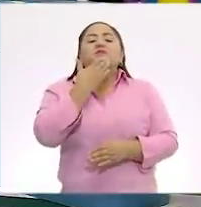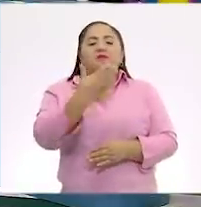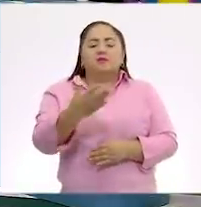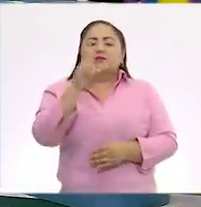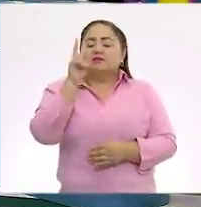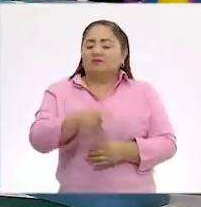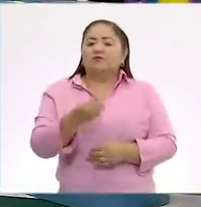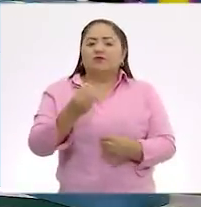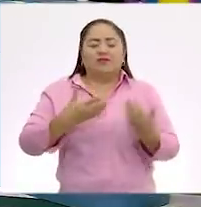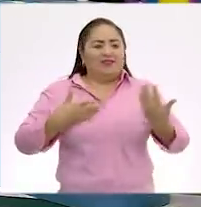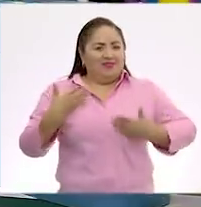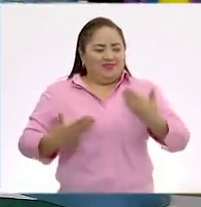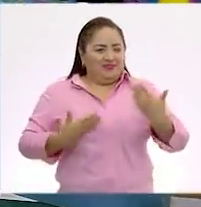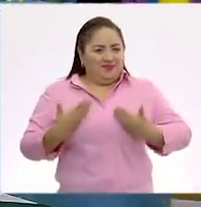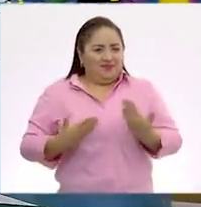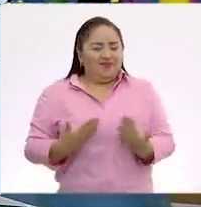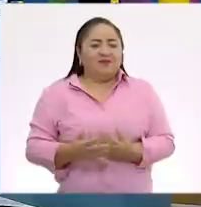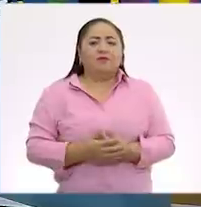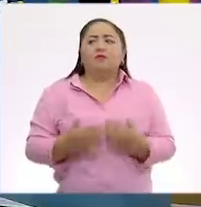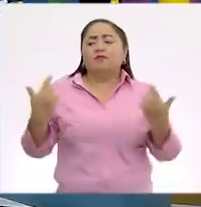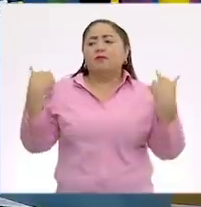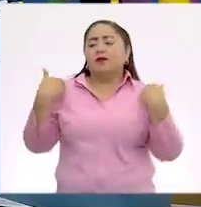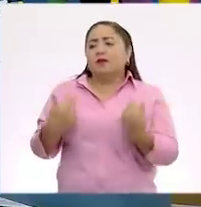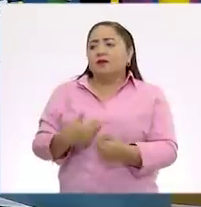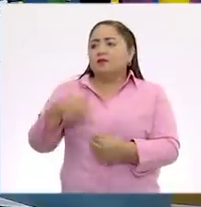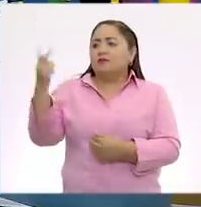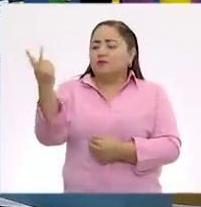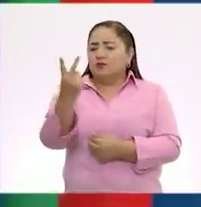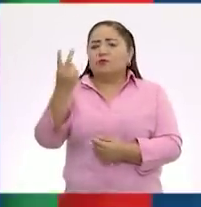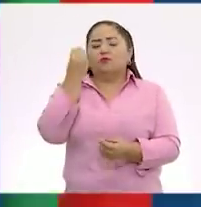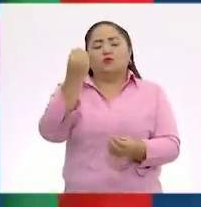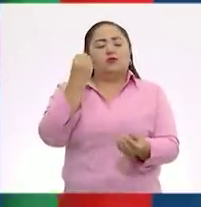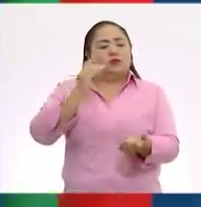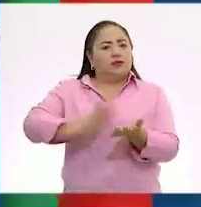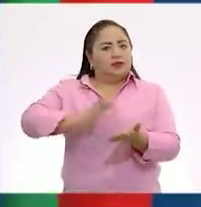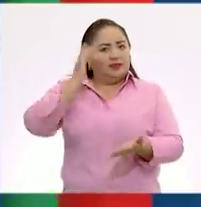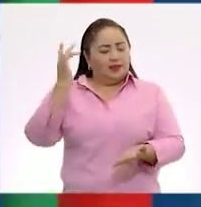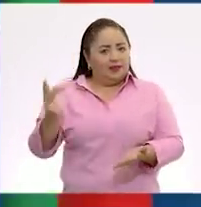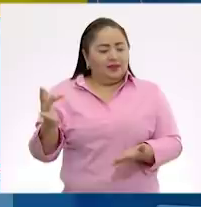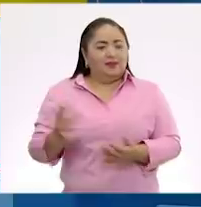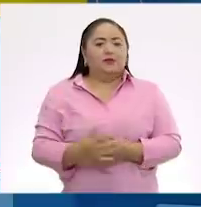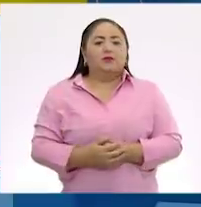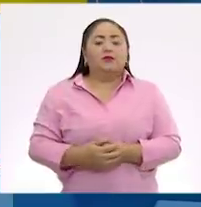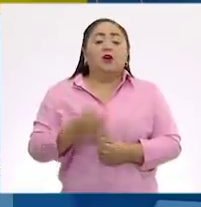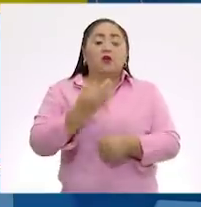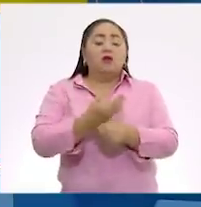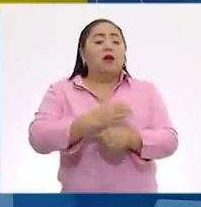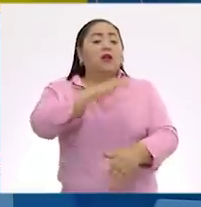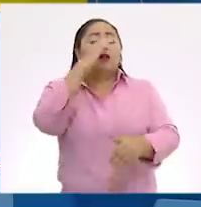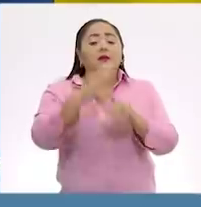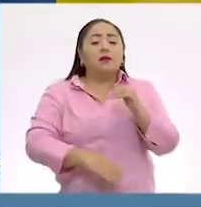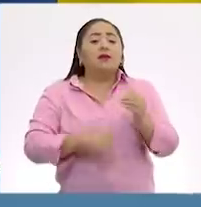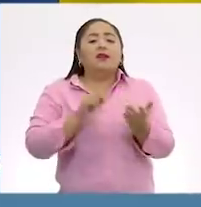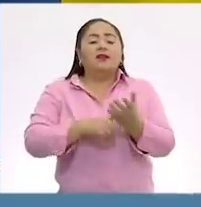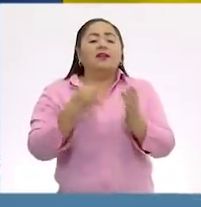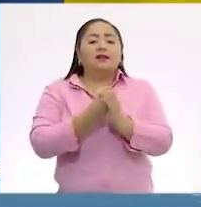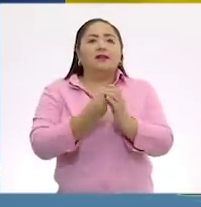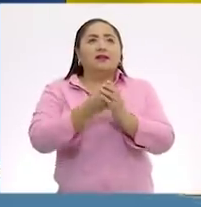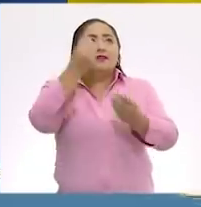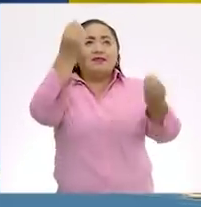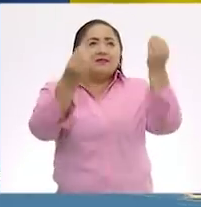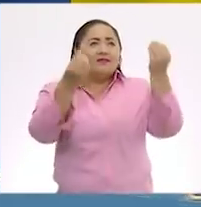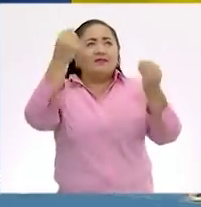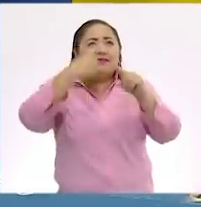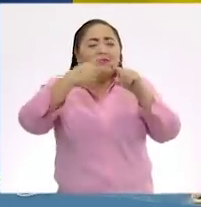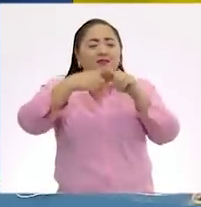muy, muy, muy divertido. Maestra Mariana, maestro Omar, muchísimas gracias. Hemos terminado con Colguemos